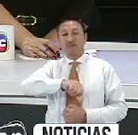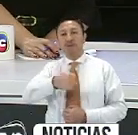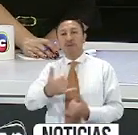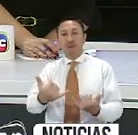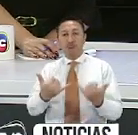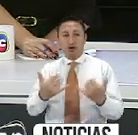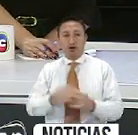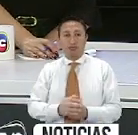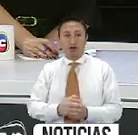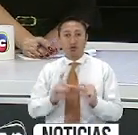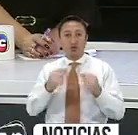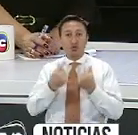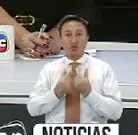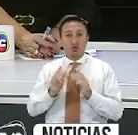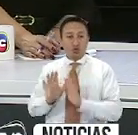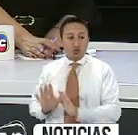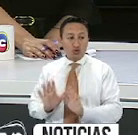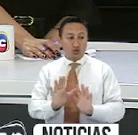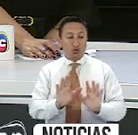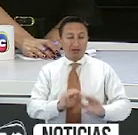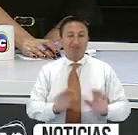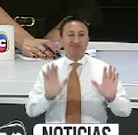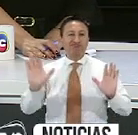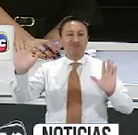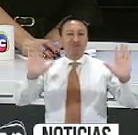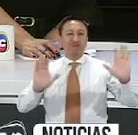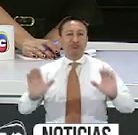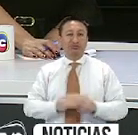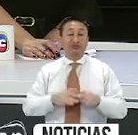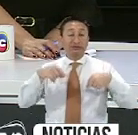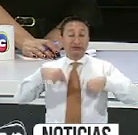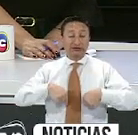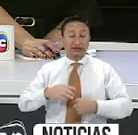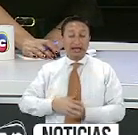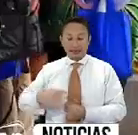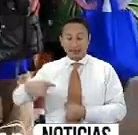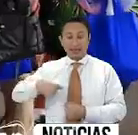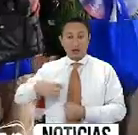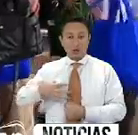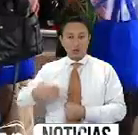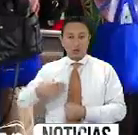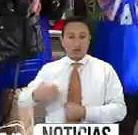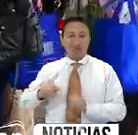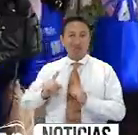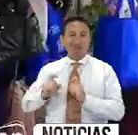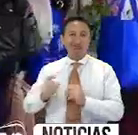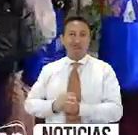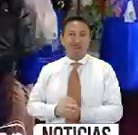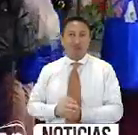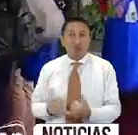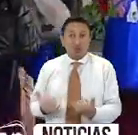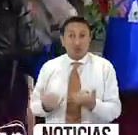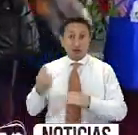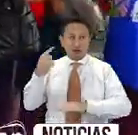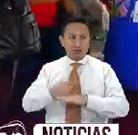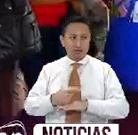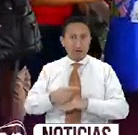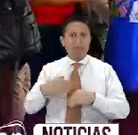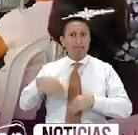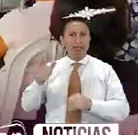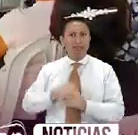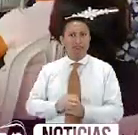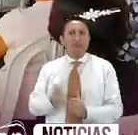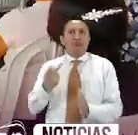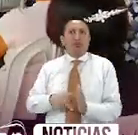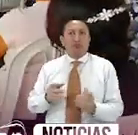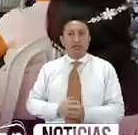una brigada para exponer todo lo relacionado al cáncer de mama. Era el día en que había que conocer más sobre el cáncer de mama